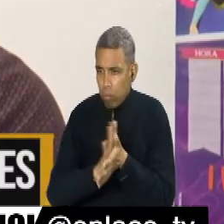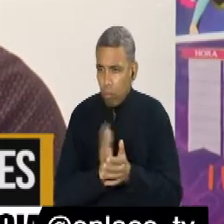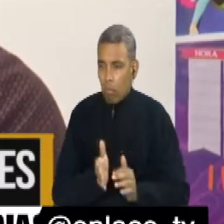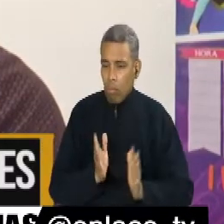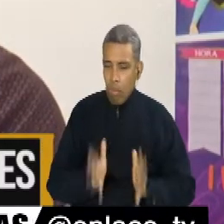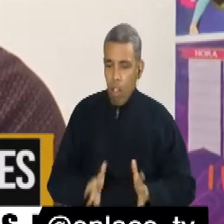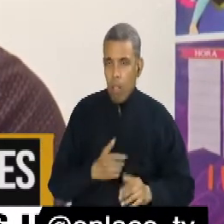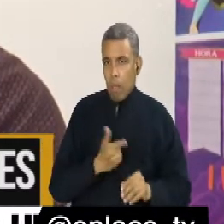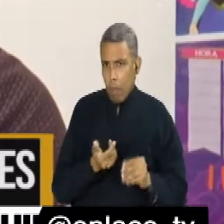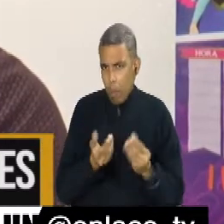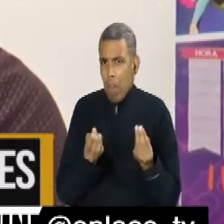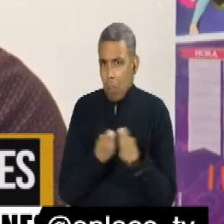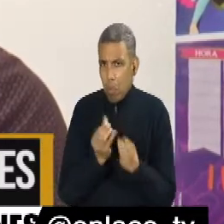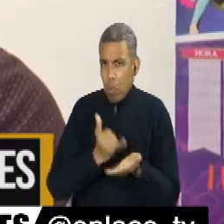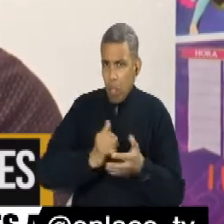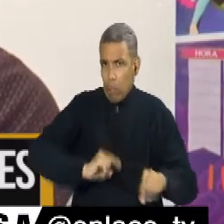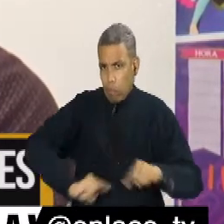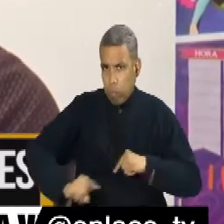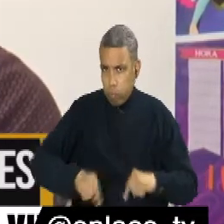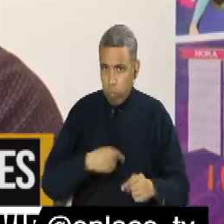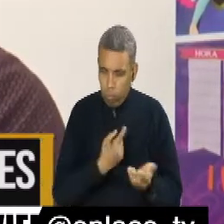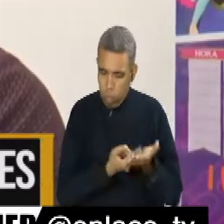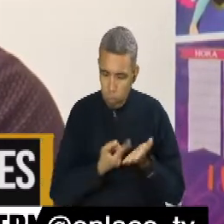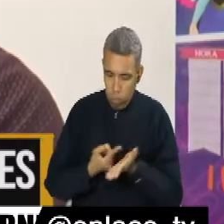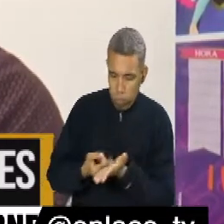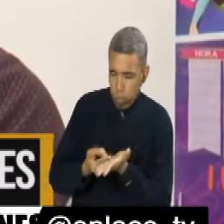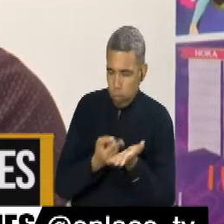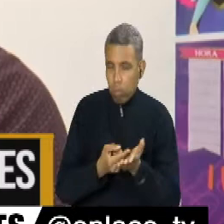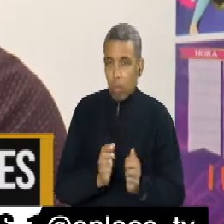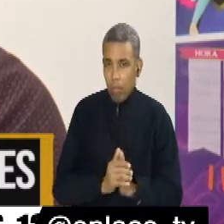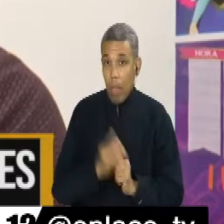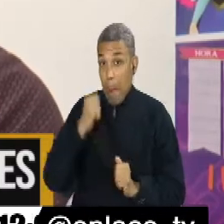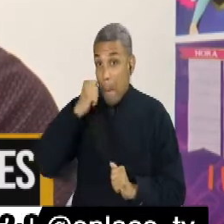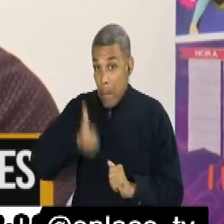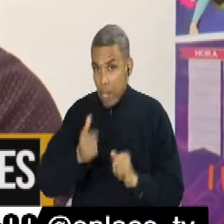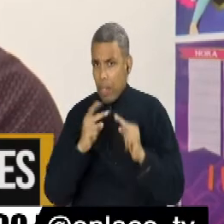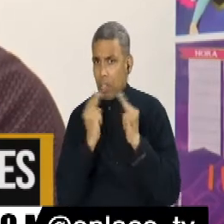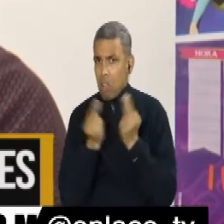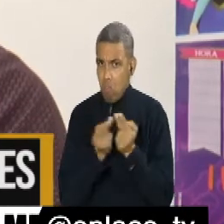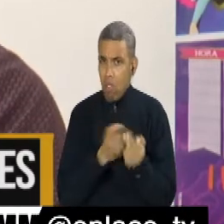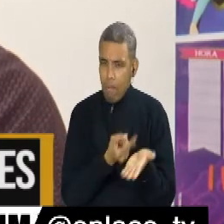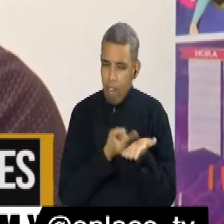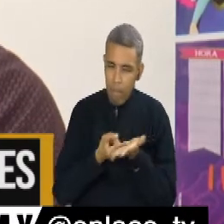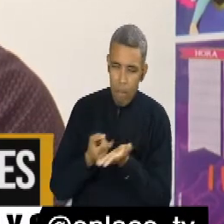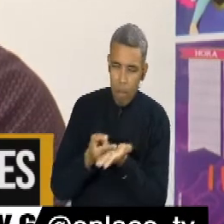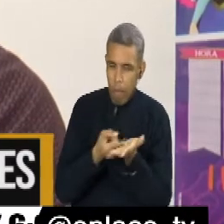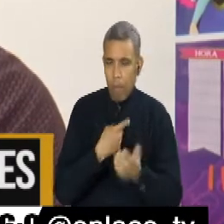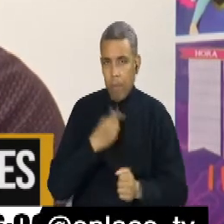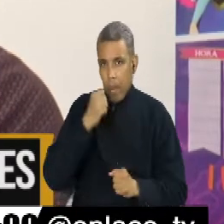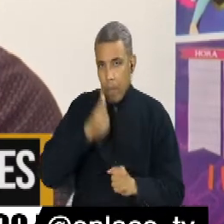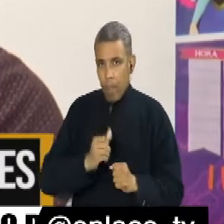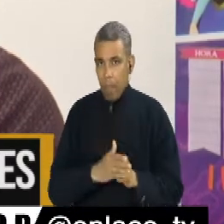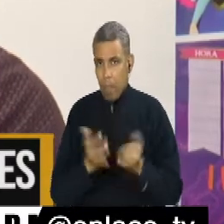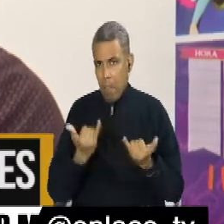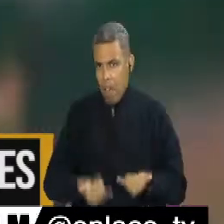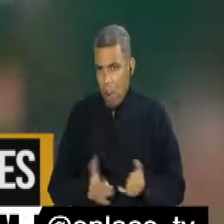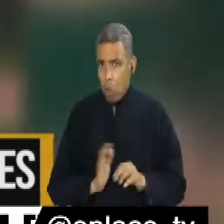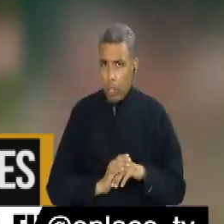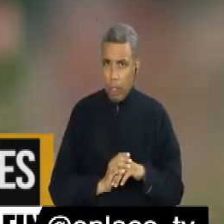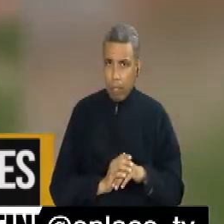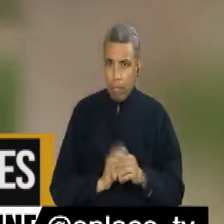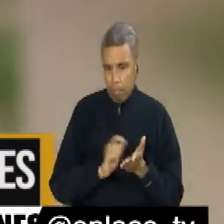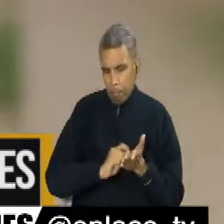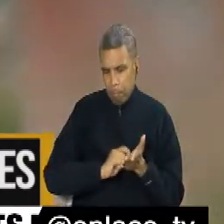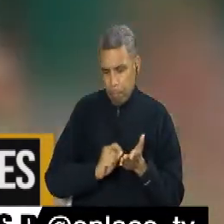tres, las dos chicas y el chico. Entonces están citados para el día de mañana, estamos haciéndole el debido proceso a los estudiantes.